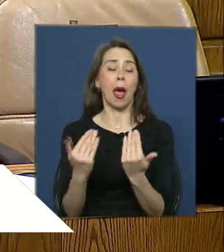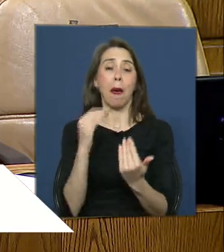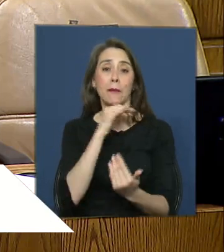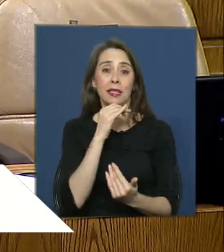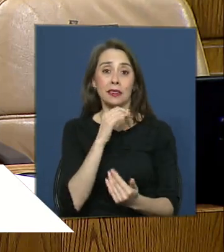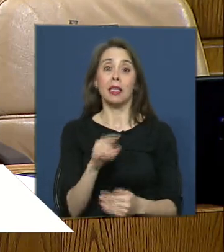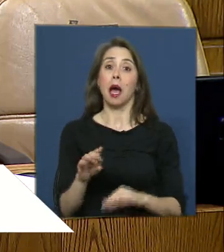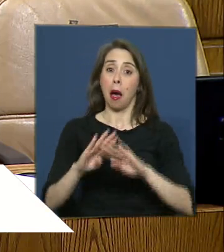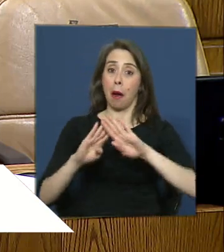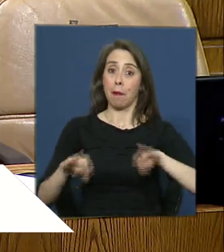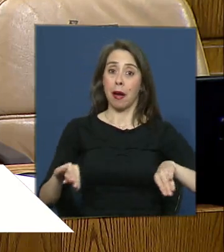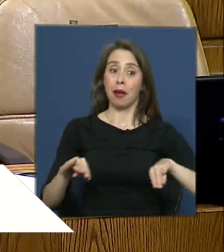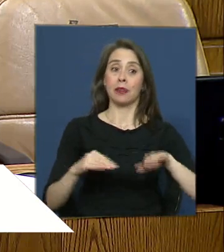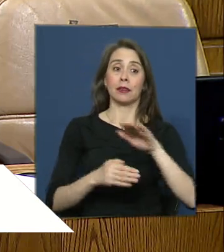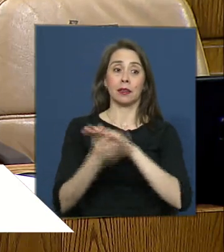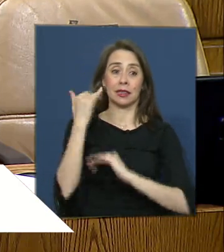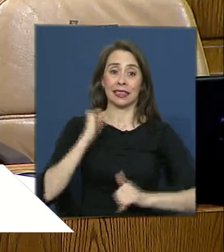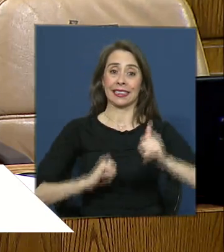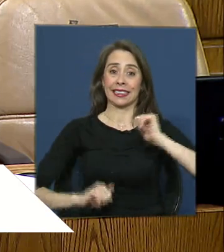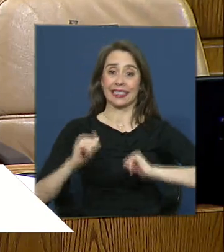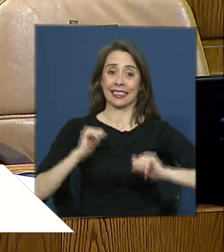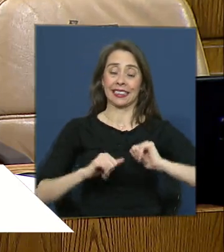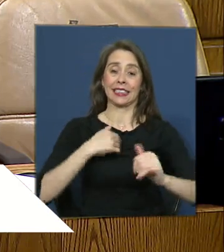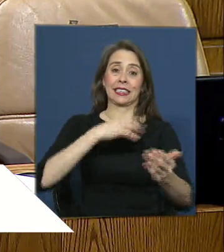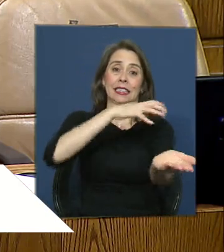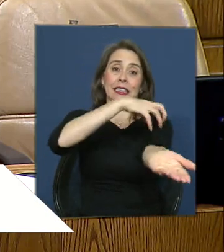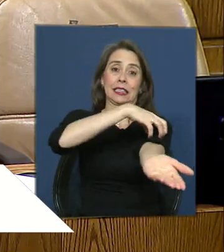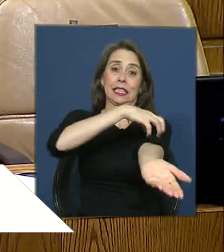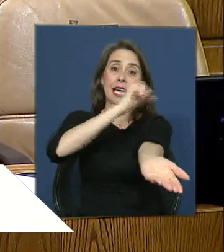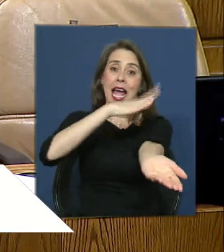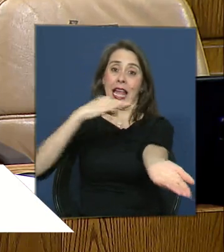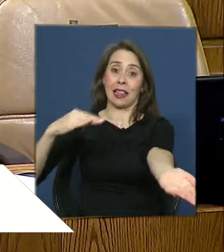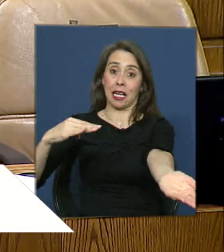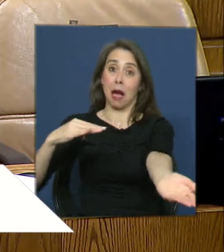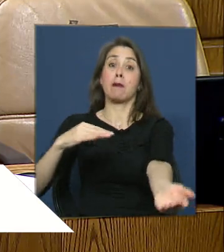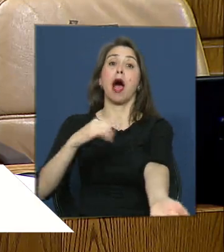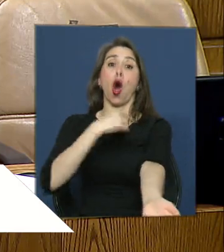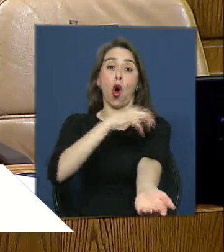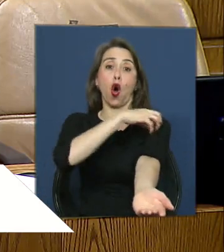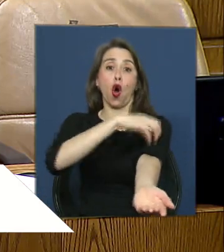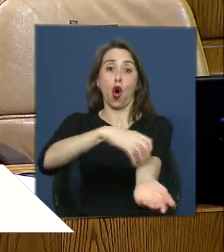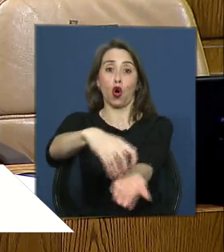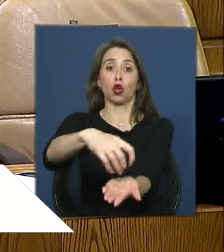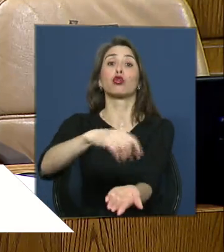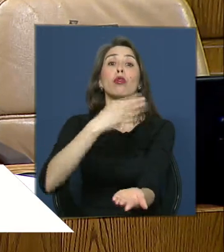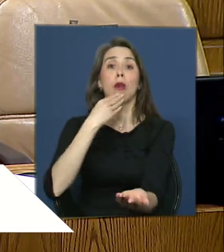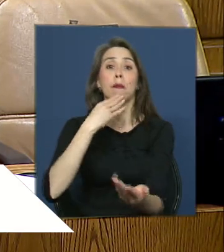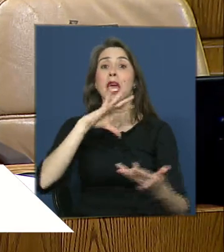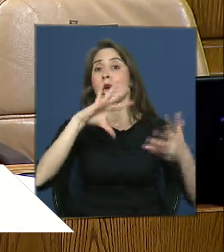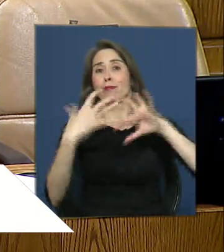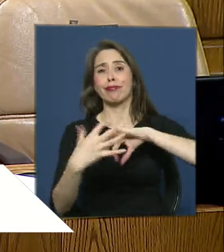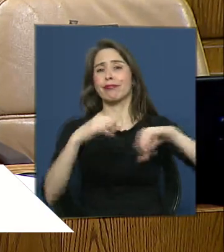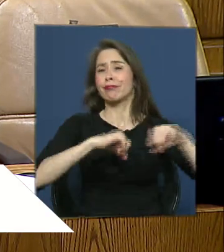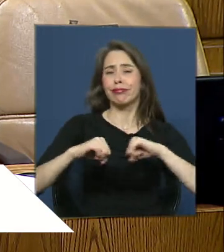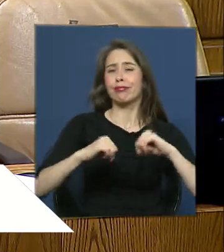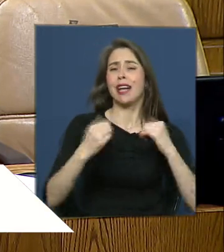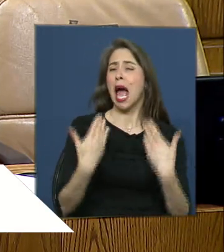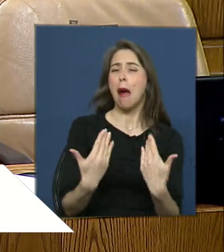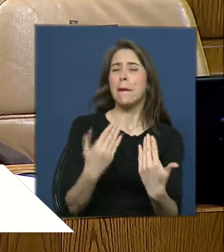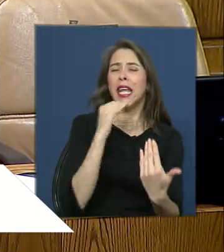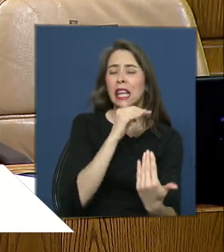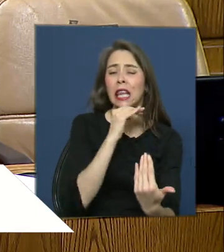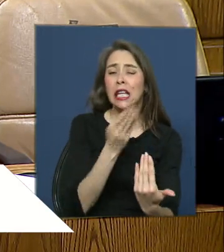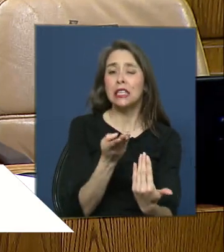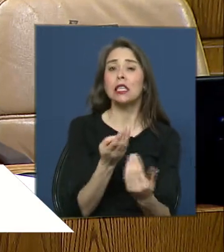allá de lo que nos ha ocurrido dramáticamente a nosotros en la región de Atacama, también otras situaciones de emergencia. Y lo que no puede ocurrir es